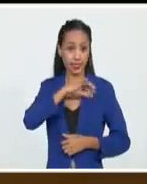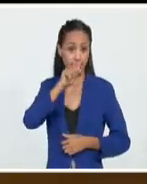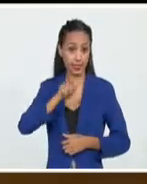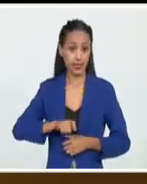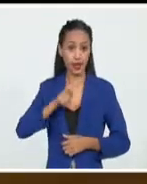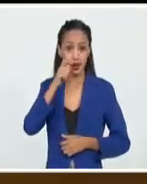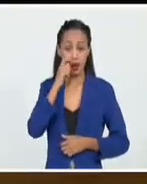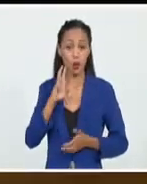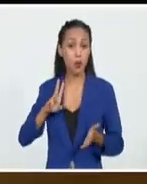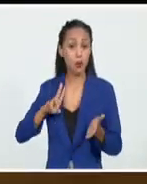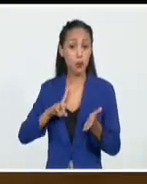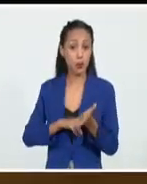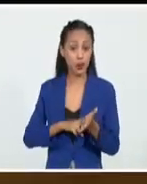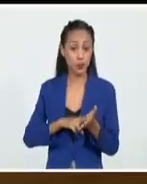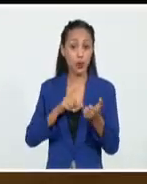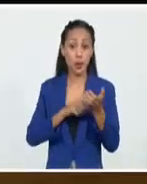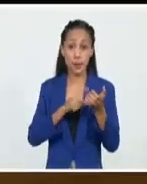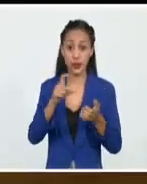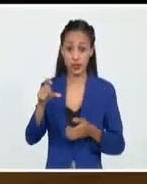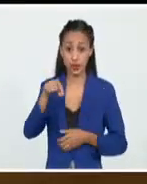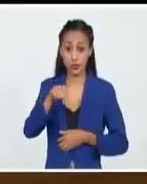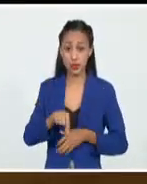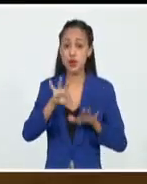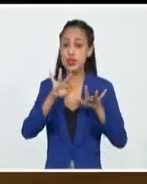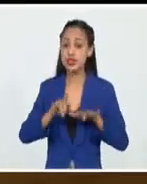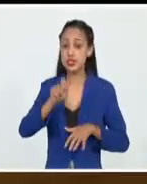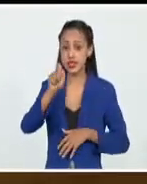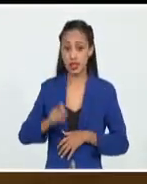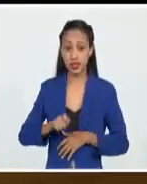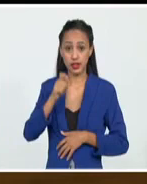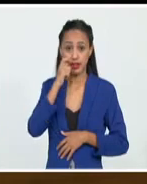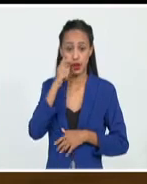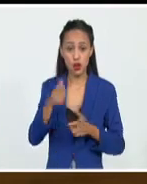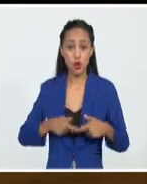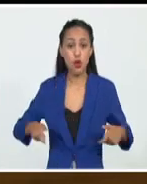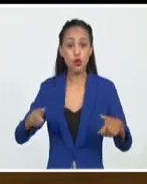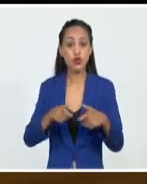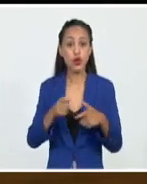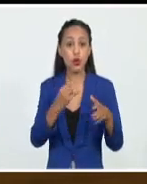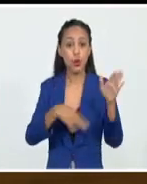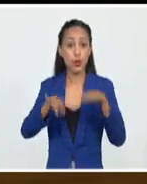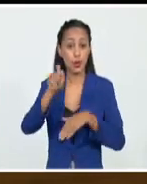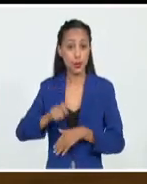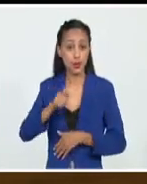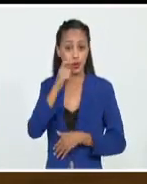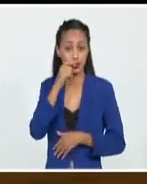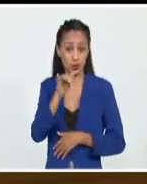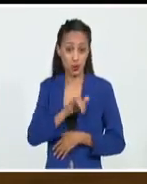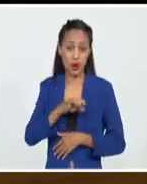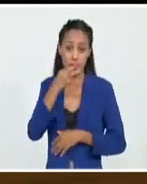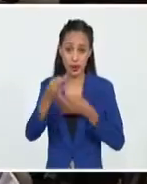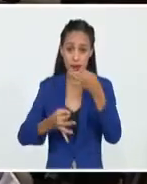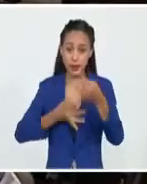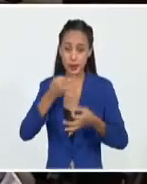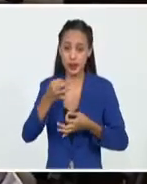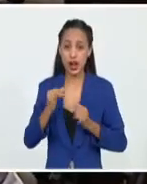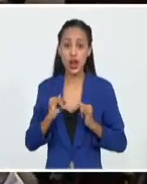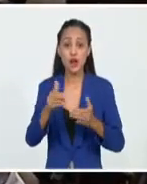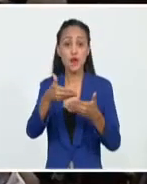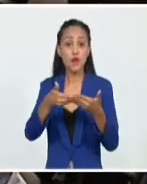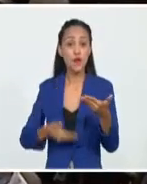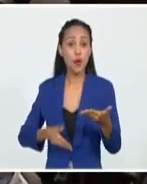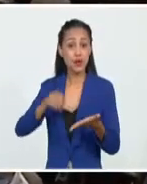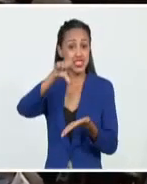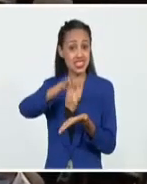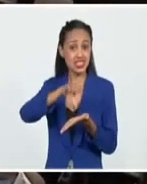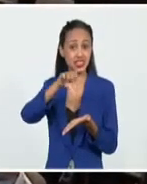Guerra, miembro del Comité Central y secretario del Consejo de Ministros, al leer el texto dijo que el informe central evalúa con